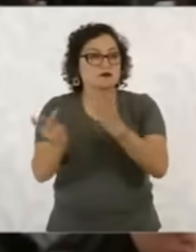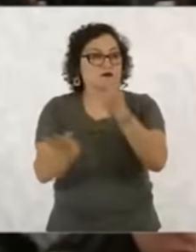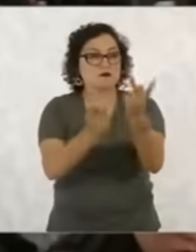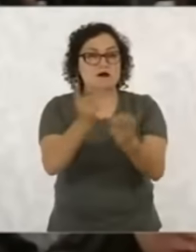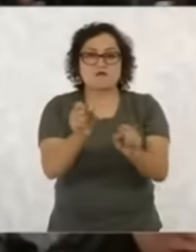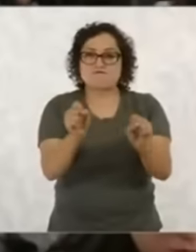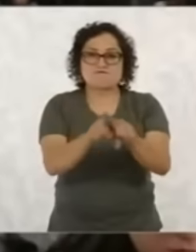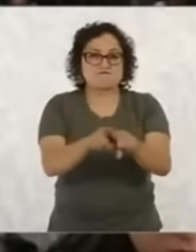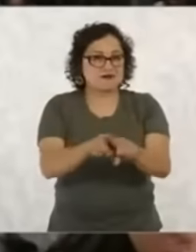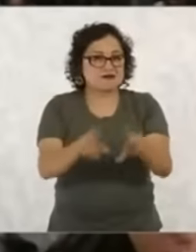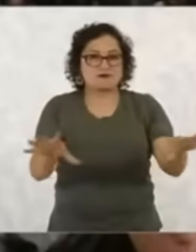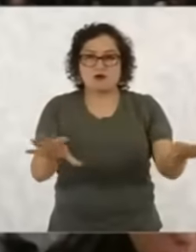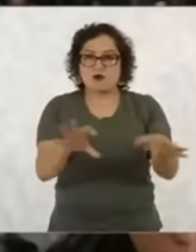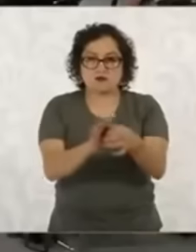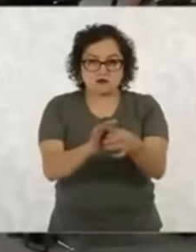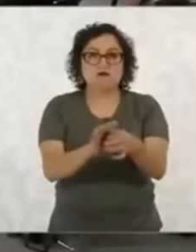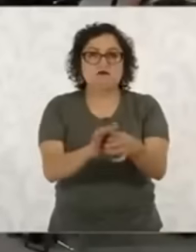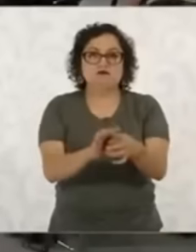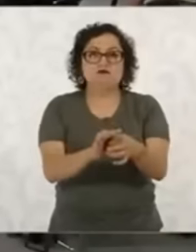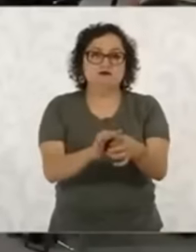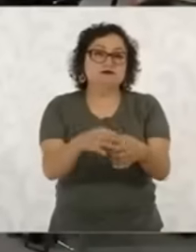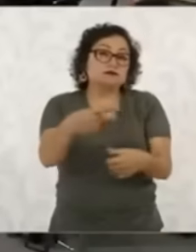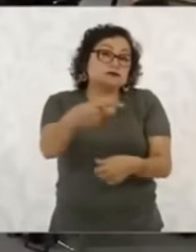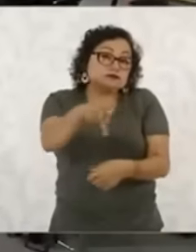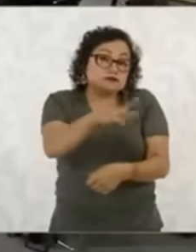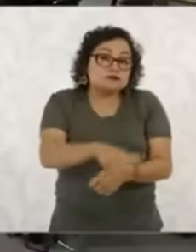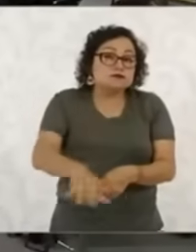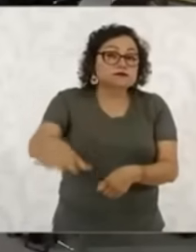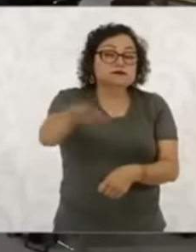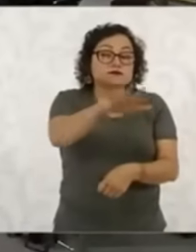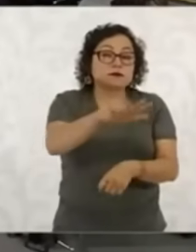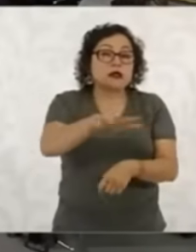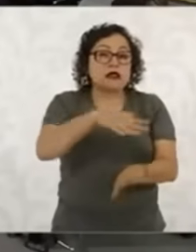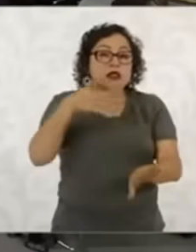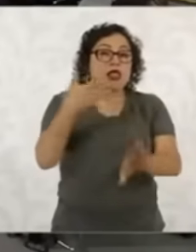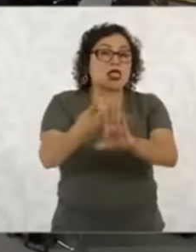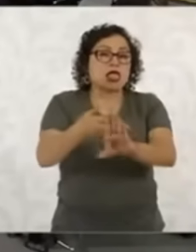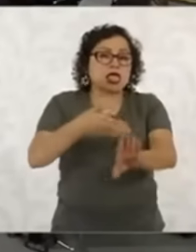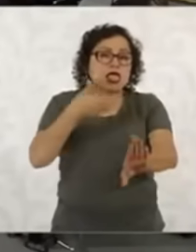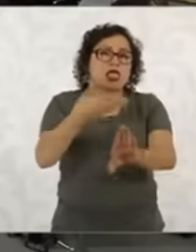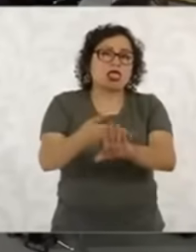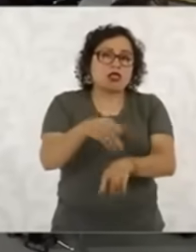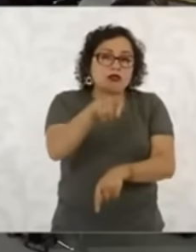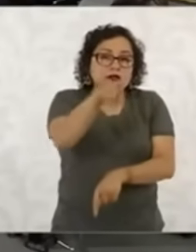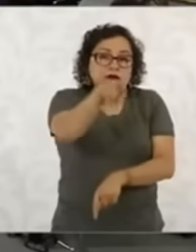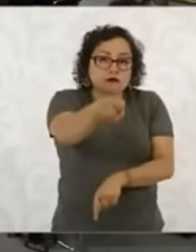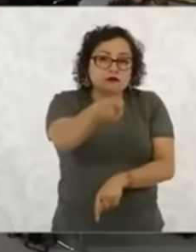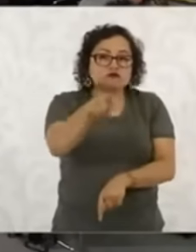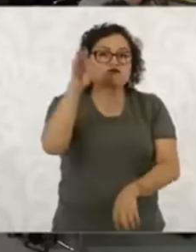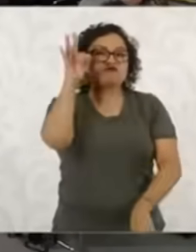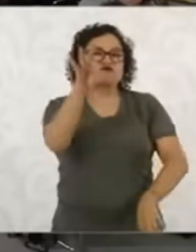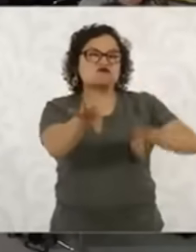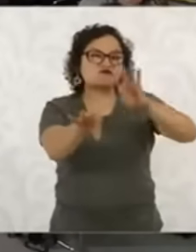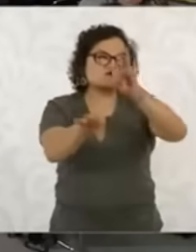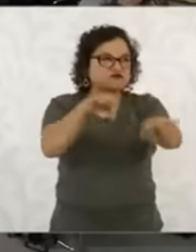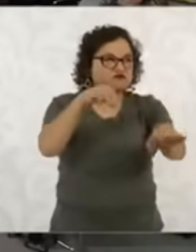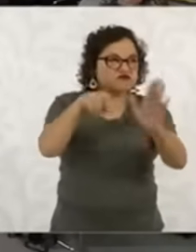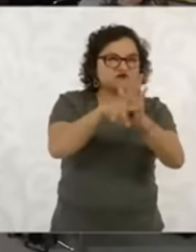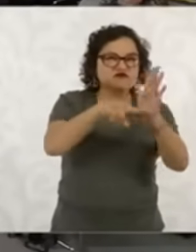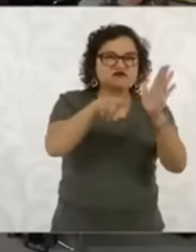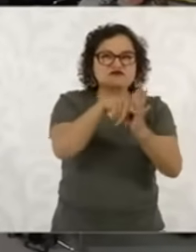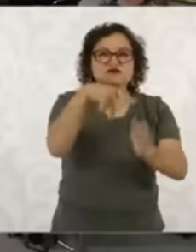un contexto de intensas campañas de desprestigio contra usted y contra su gobierno y contra la Cuarta